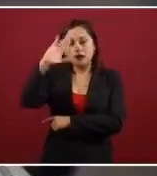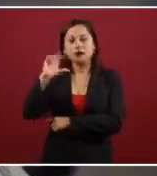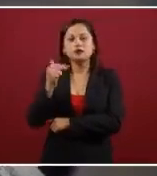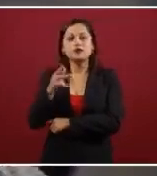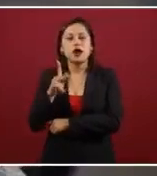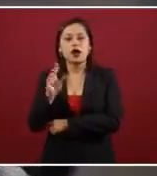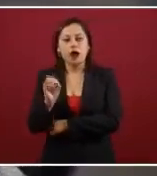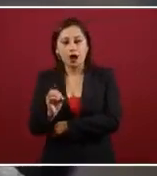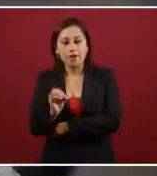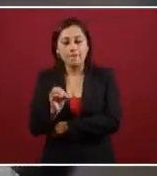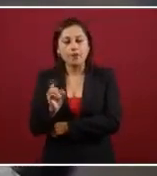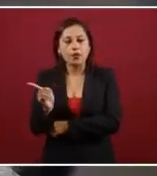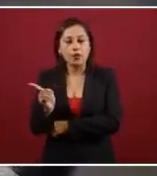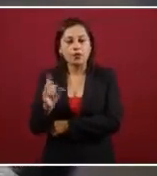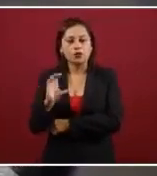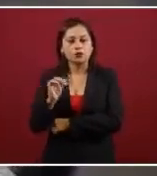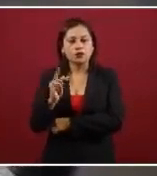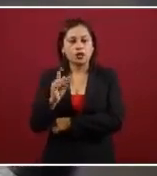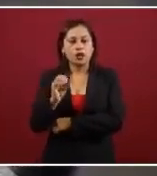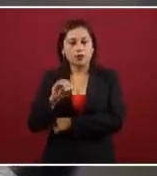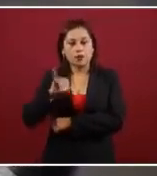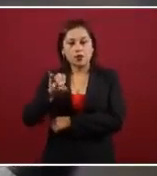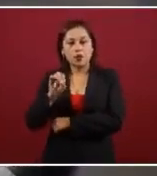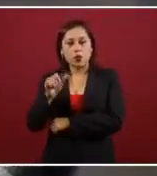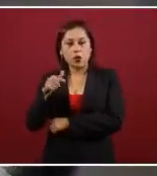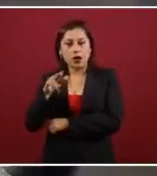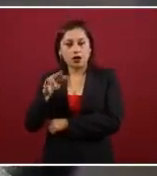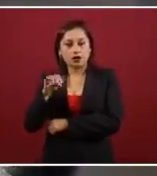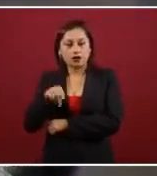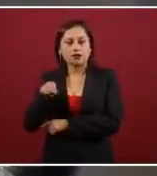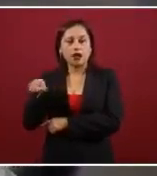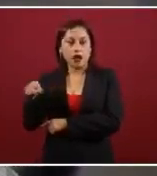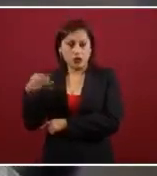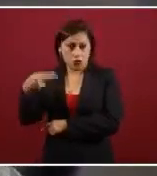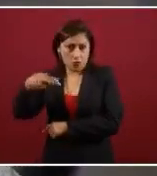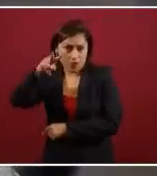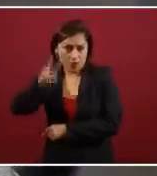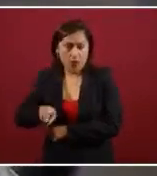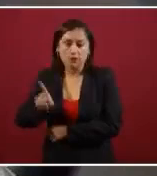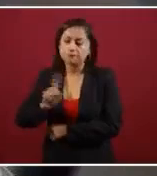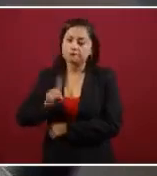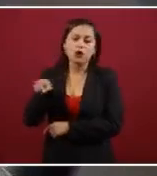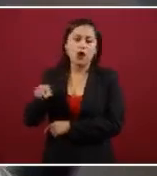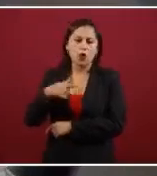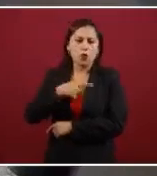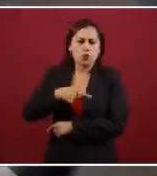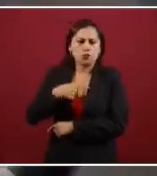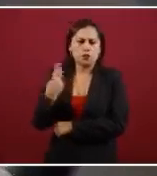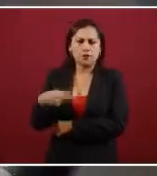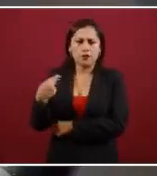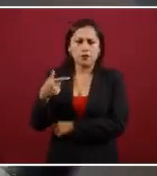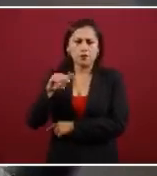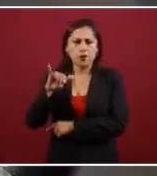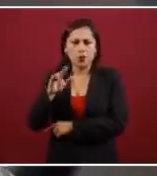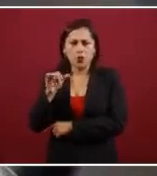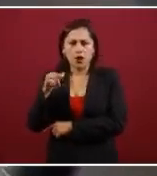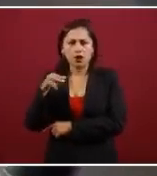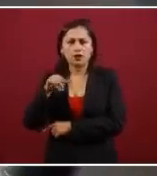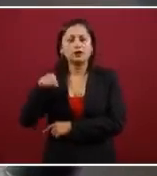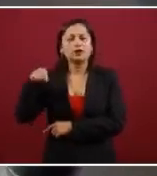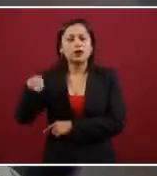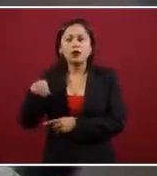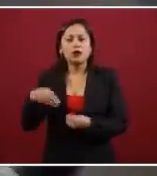Chapo Guzmán Joaquín, porque a él le gustaba el nombre, no porque se llamara así. Pero él de